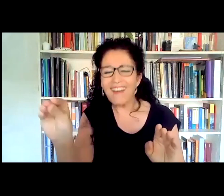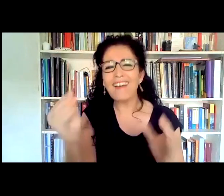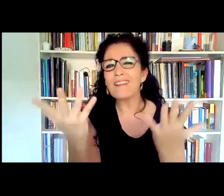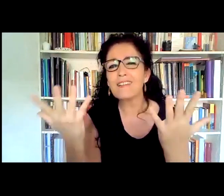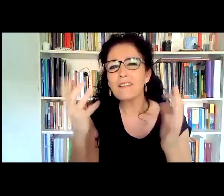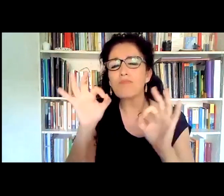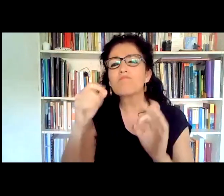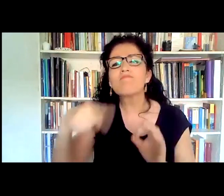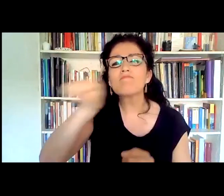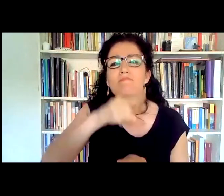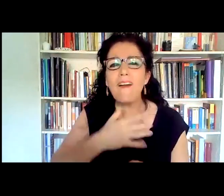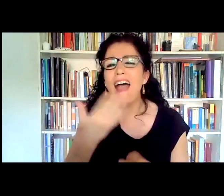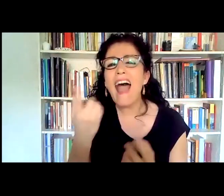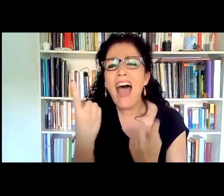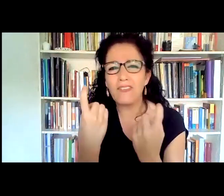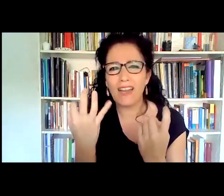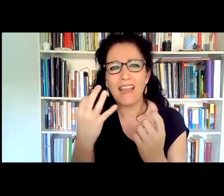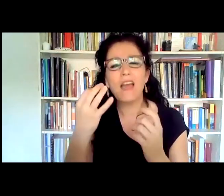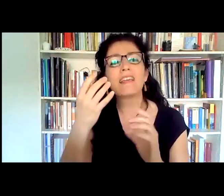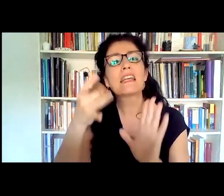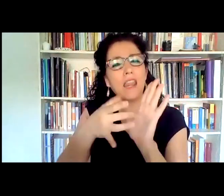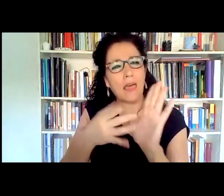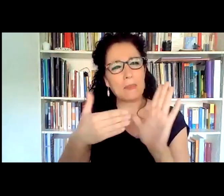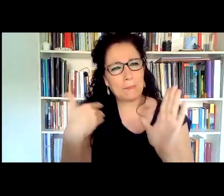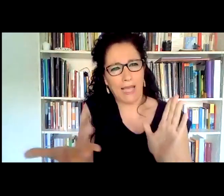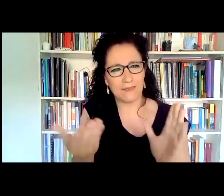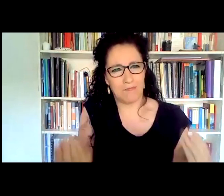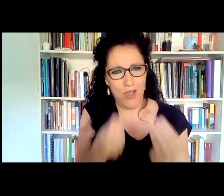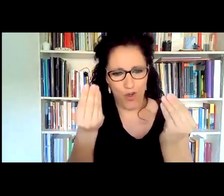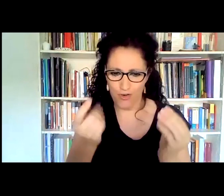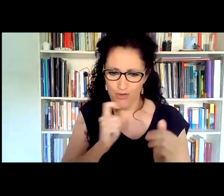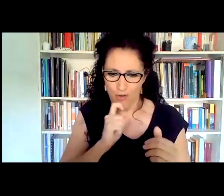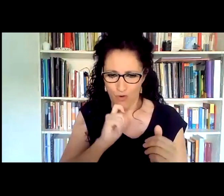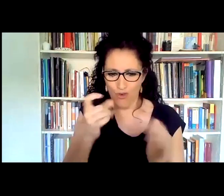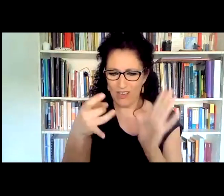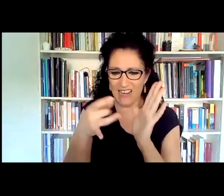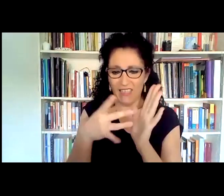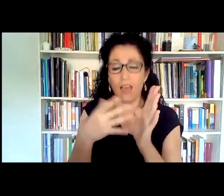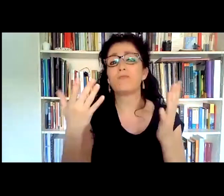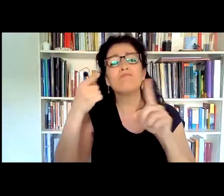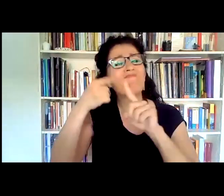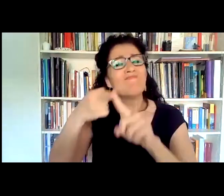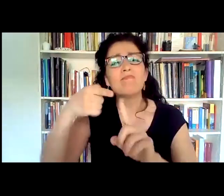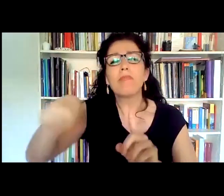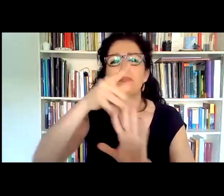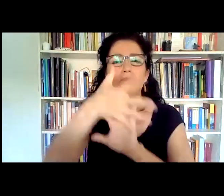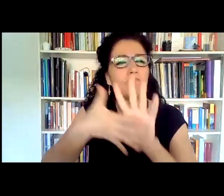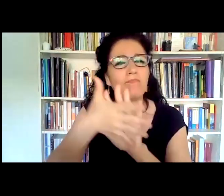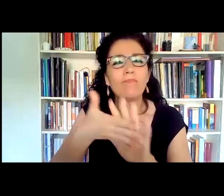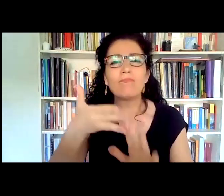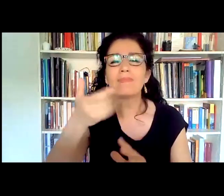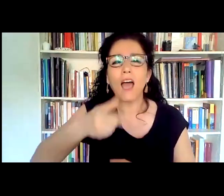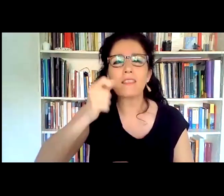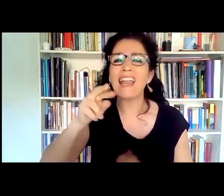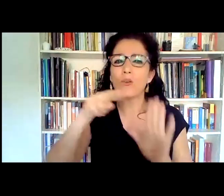se trasladó esta pregunta y el resultado es similar. Consideran que es necesario mejorar la